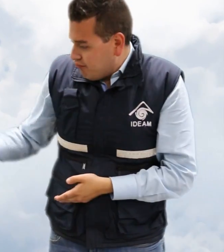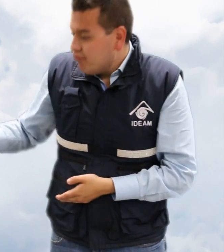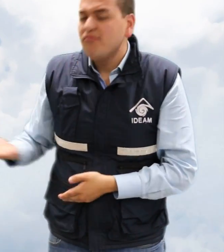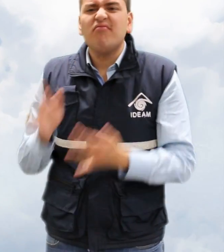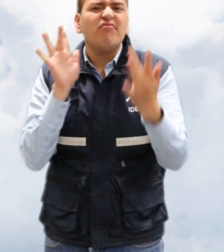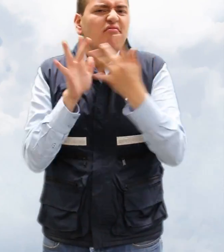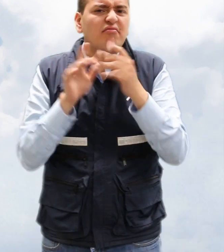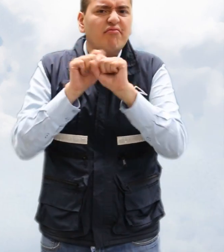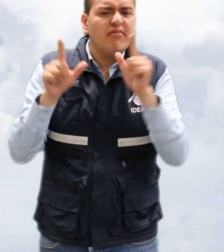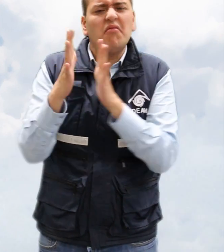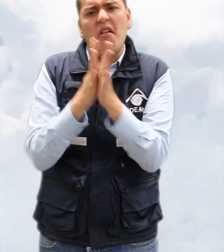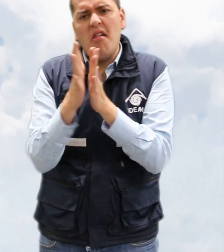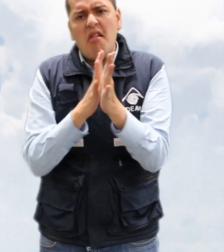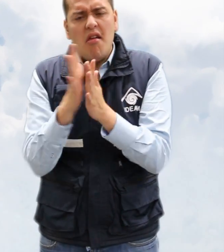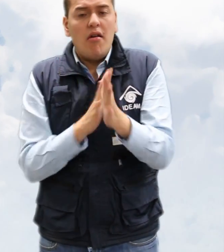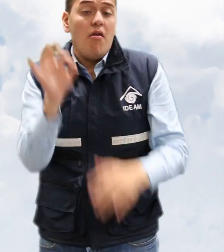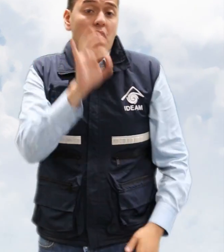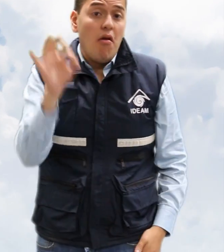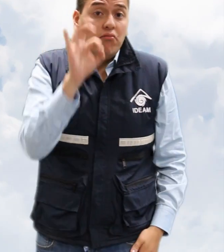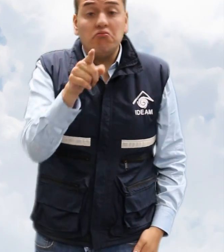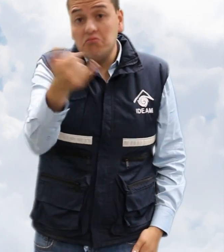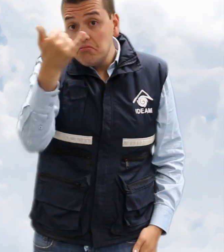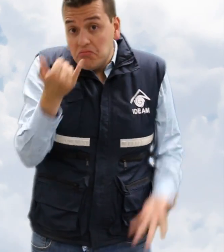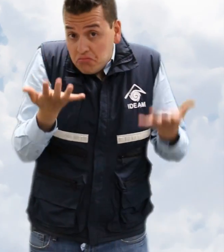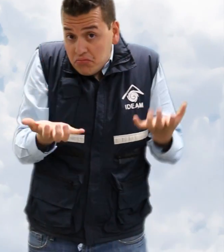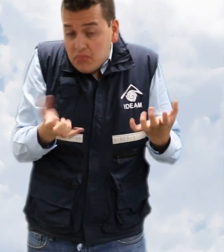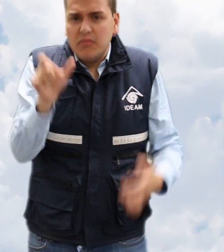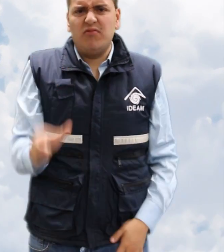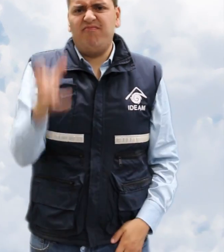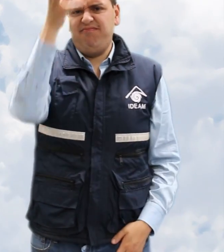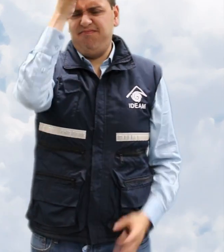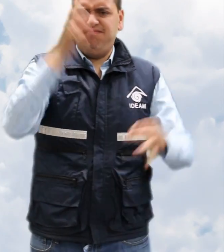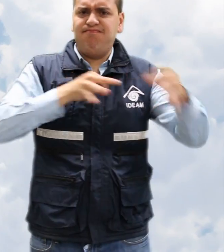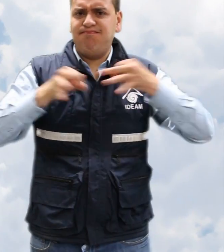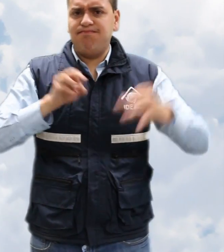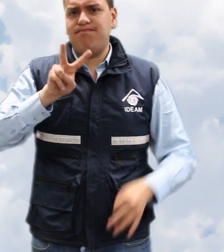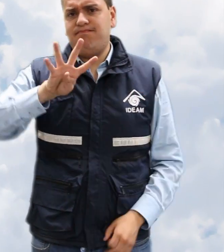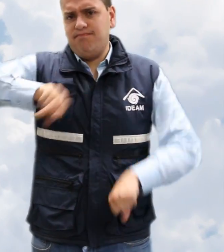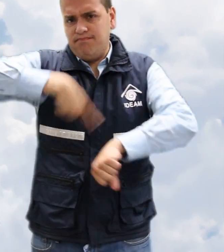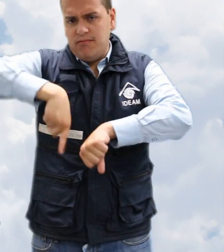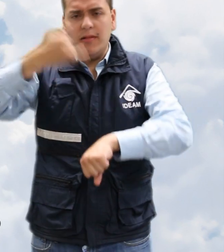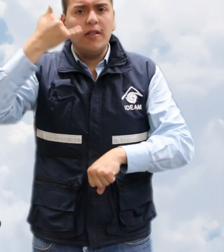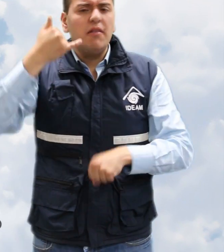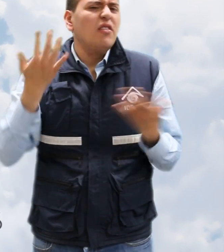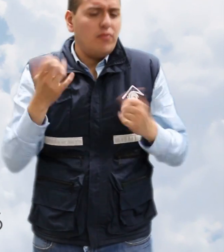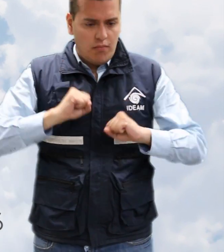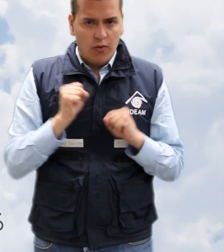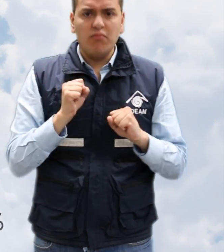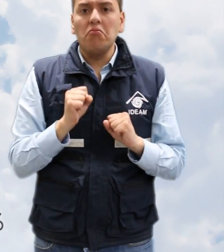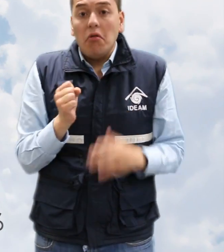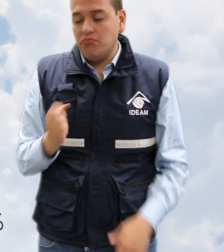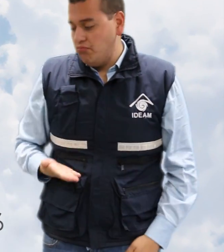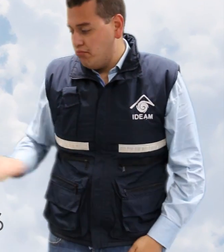.edam.gov.co o comunicarse con el metrólogo de turno las 24 horas del día en la ciudad de Bogotá